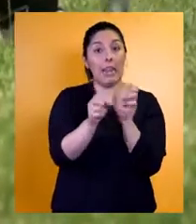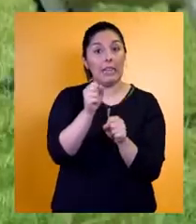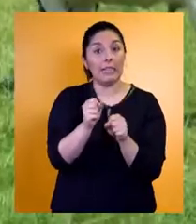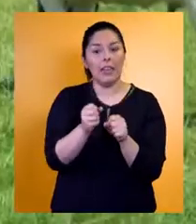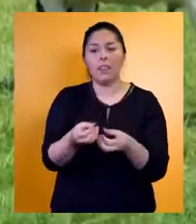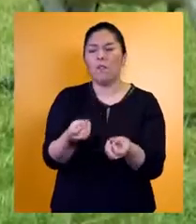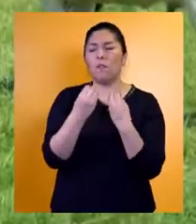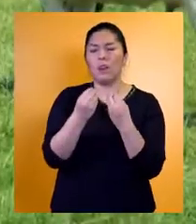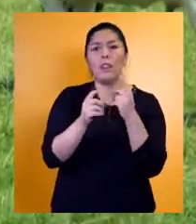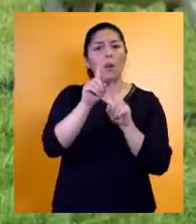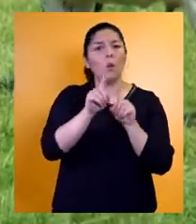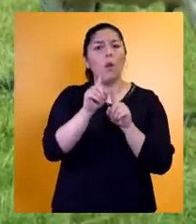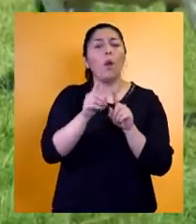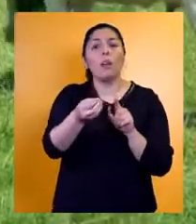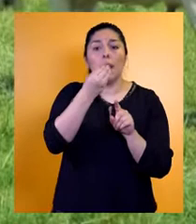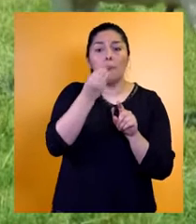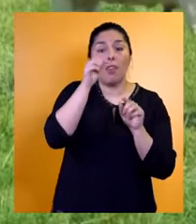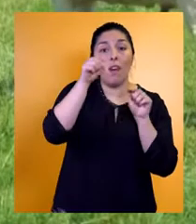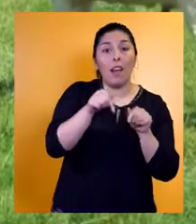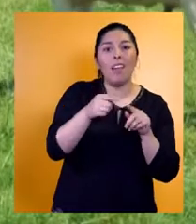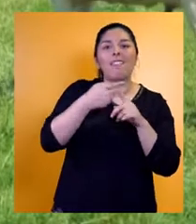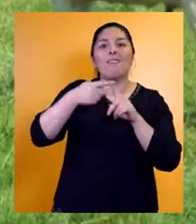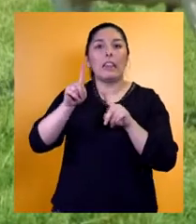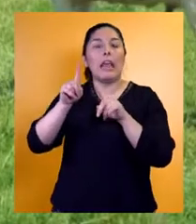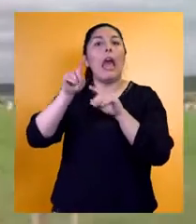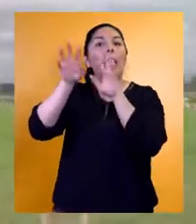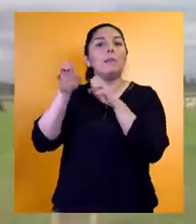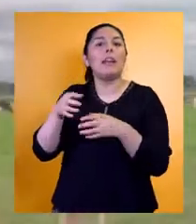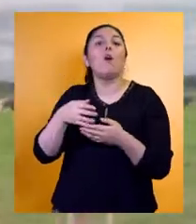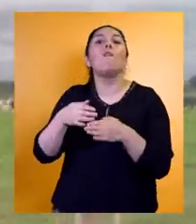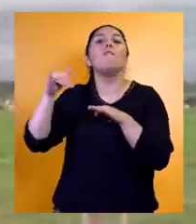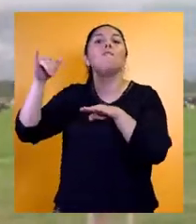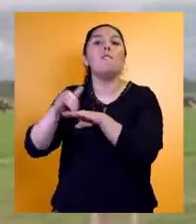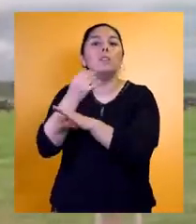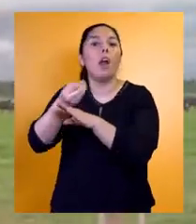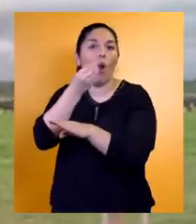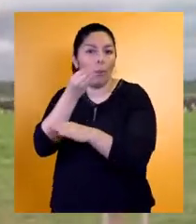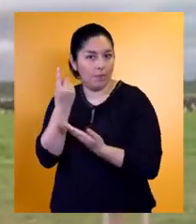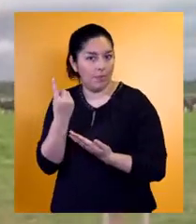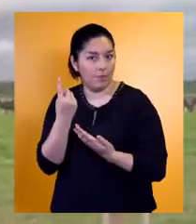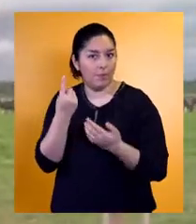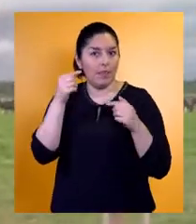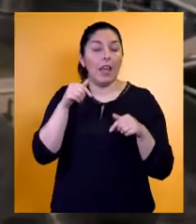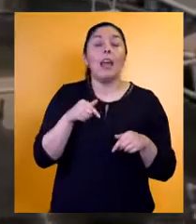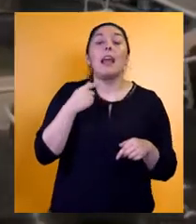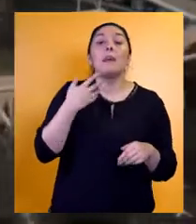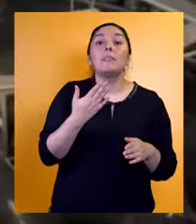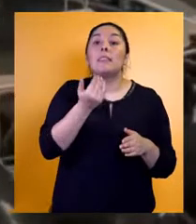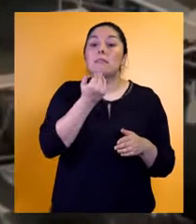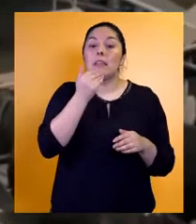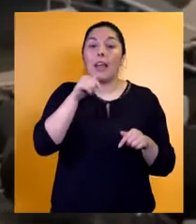propiedad y beneficio que la de aquellos animales que son alimentados a base de concentrados. El lanzamiento de sellos de origen permite a